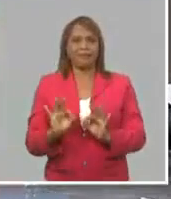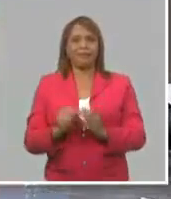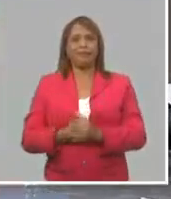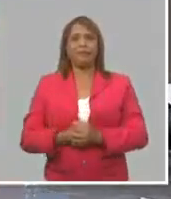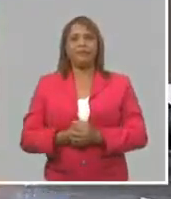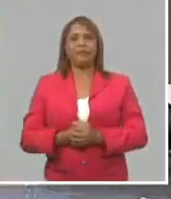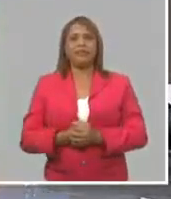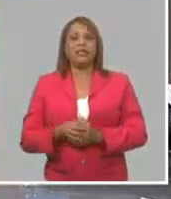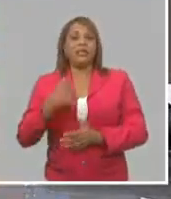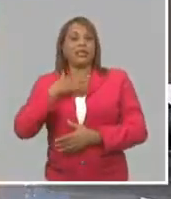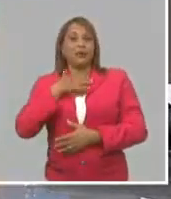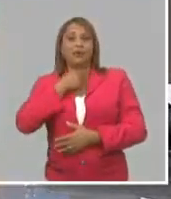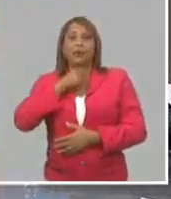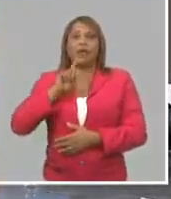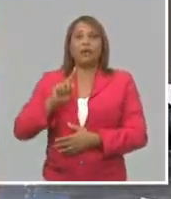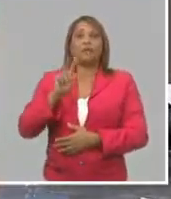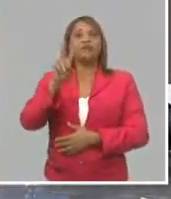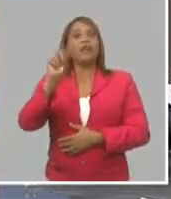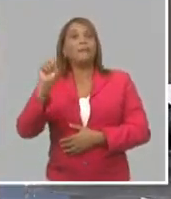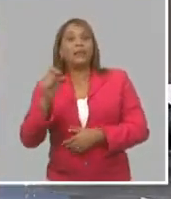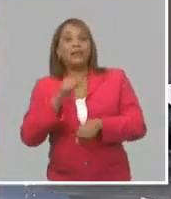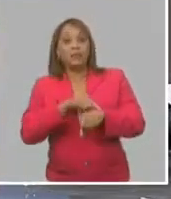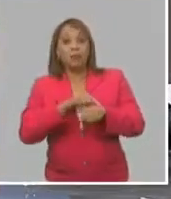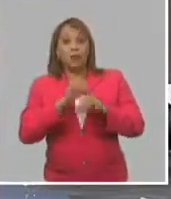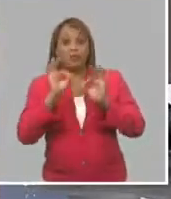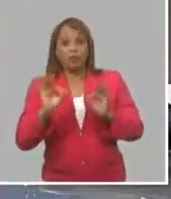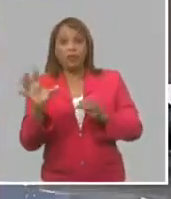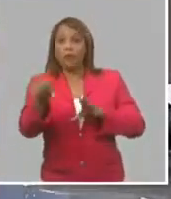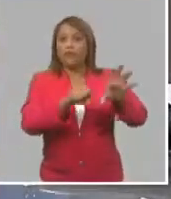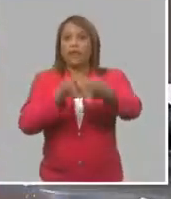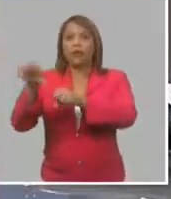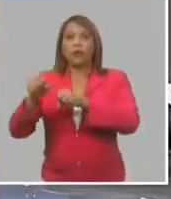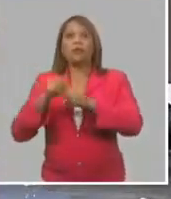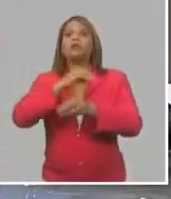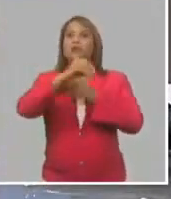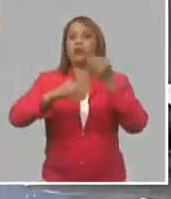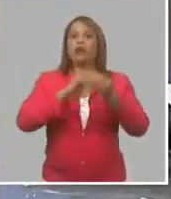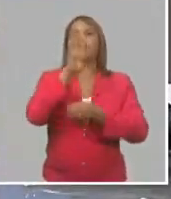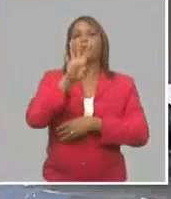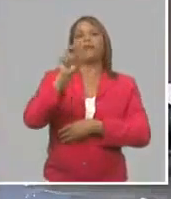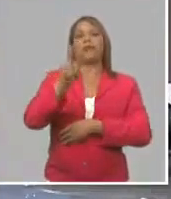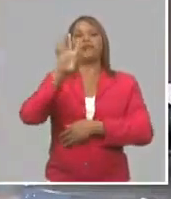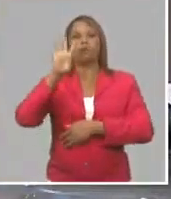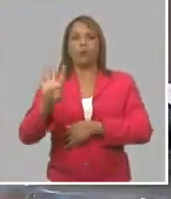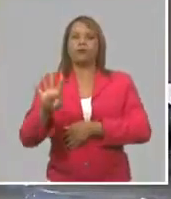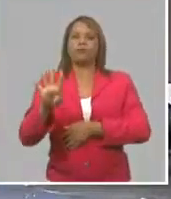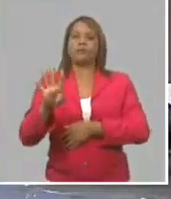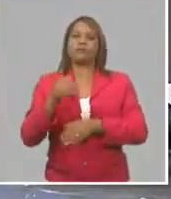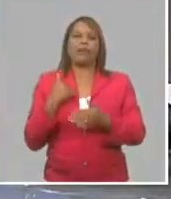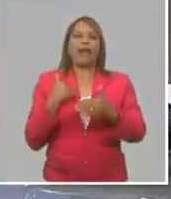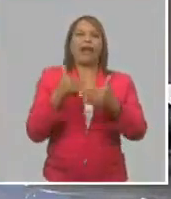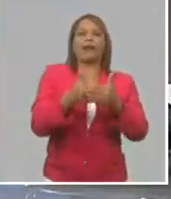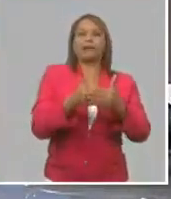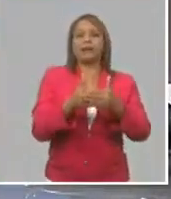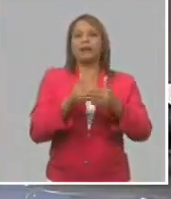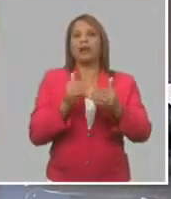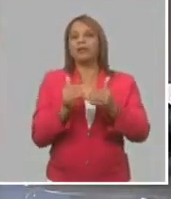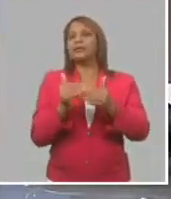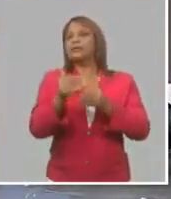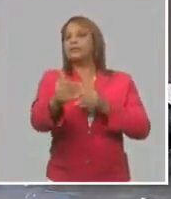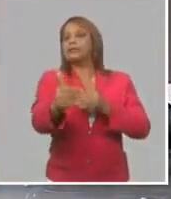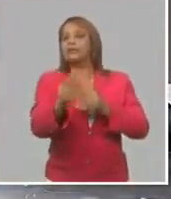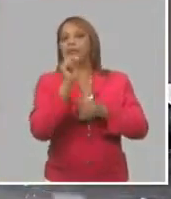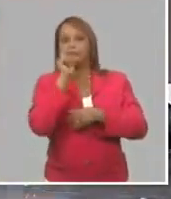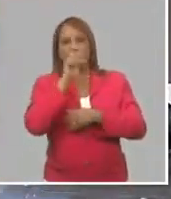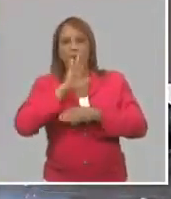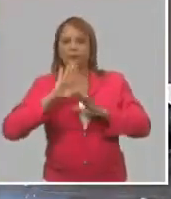si el tipo cambio fuera mente en el momento que se está recogiendo se le cambien por 24 horas hasta que se termine cuando